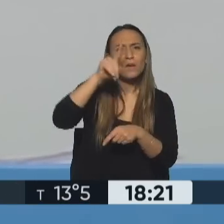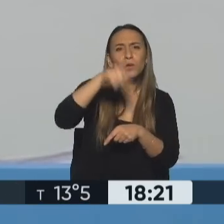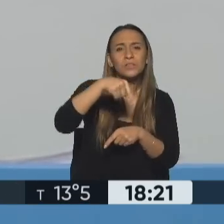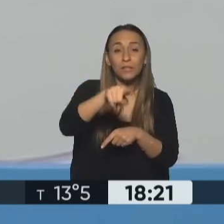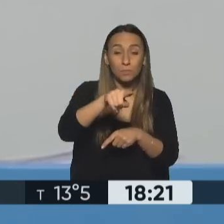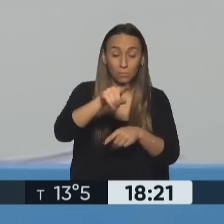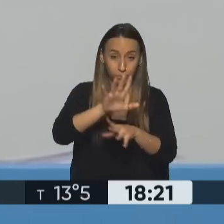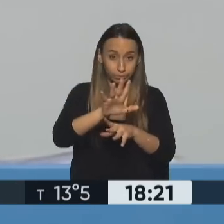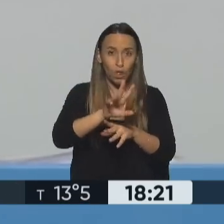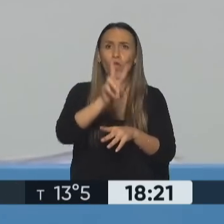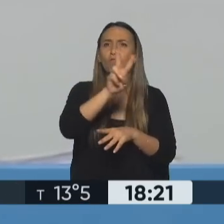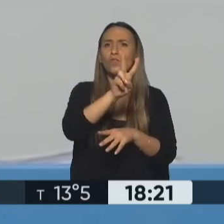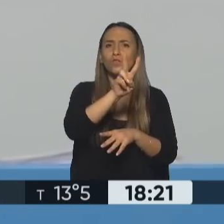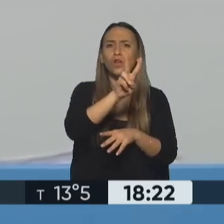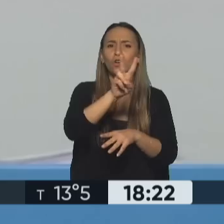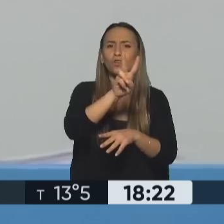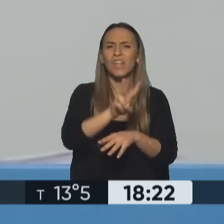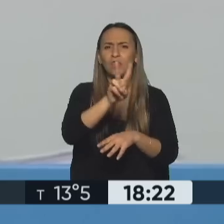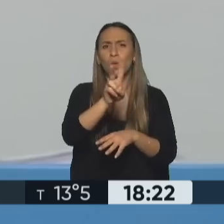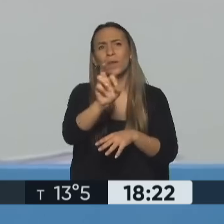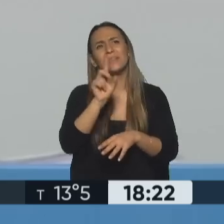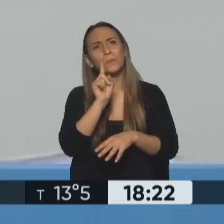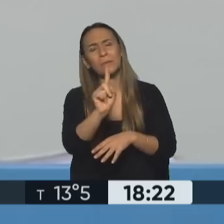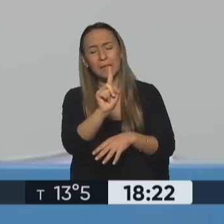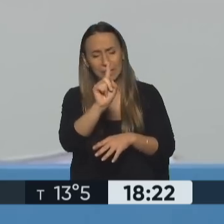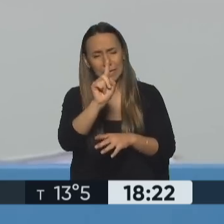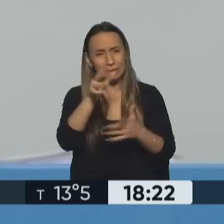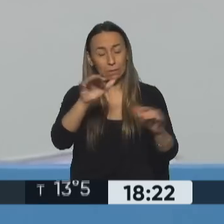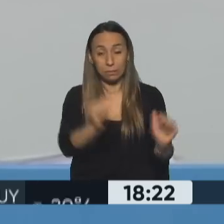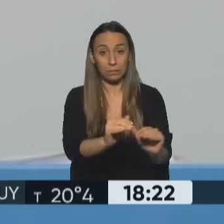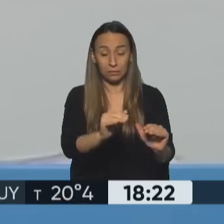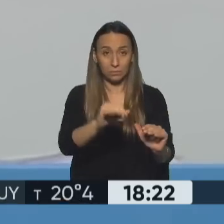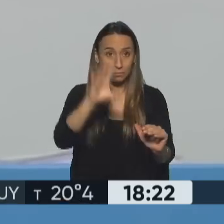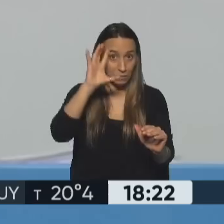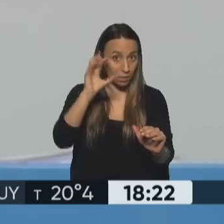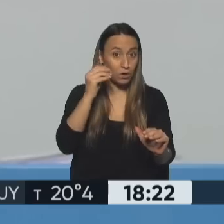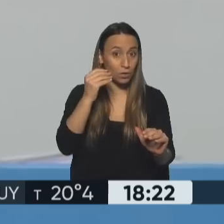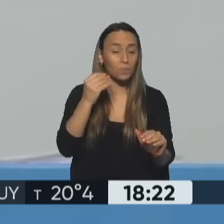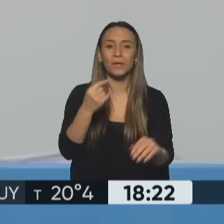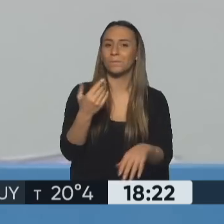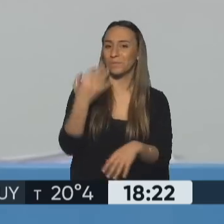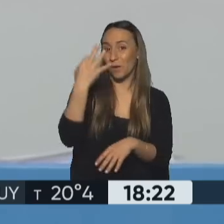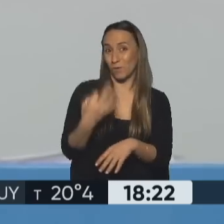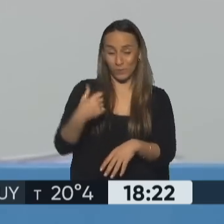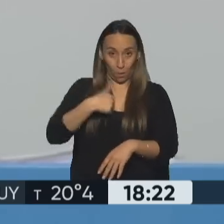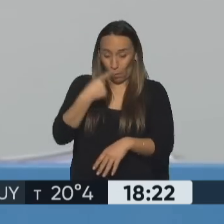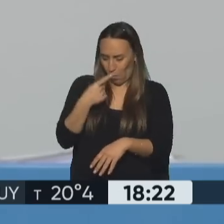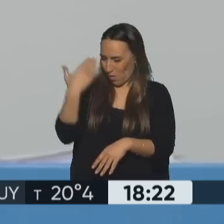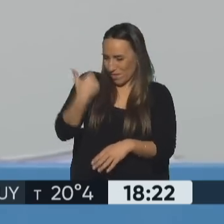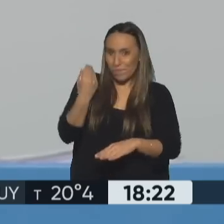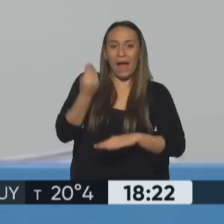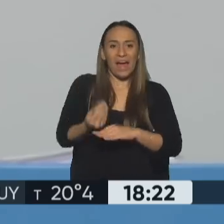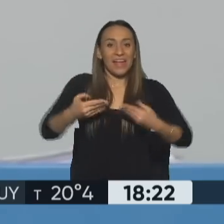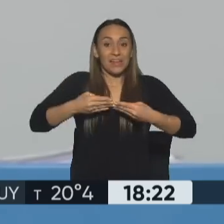planes, 220.000 planes. Me acuerdo también muy bien porque una de las últimas inauguraciones que hice fue